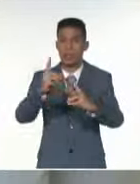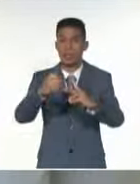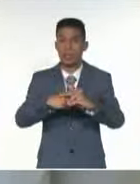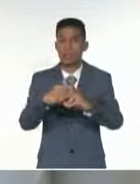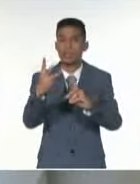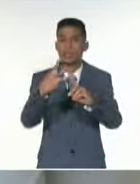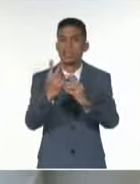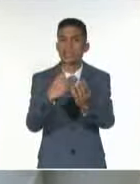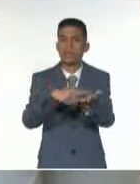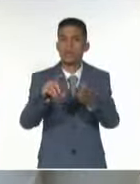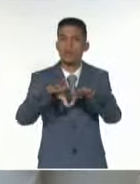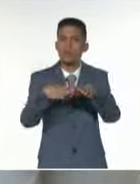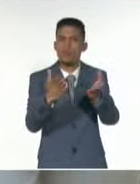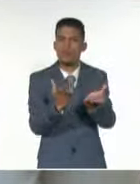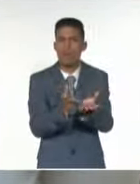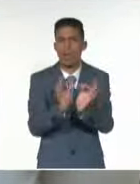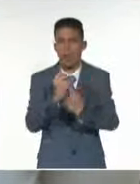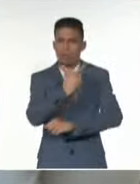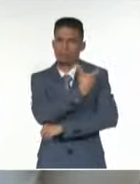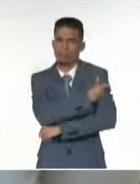semana mundial de inmunización, una apuesta de Cuba por la salud de